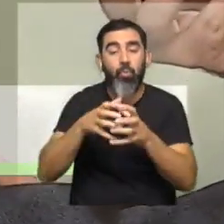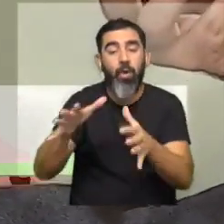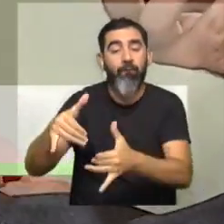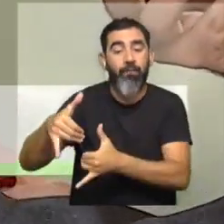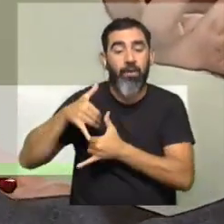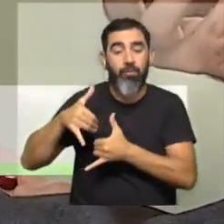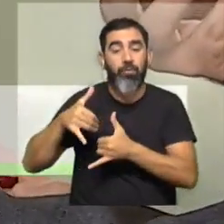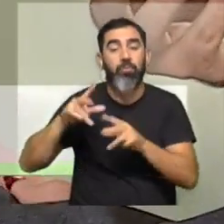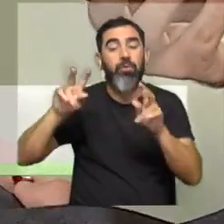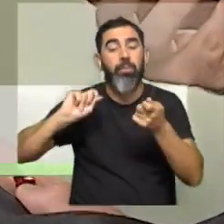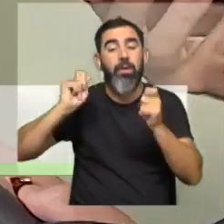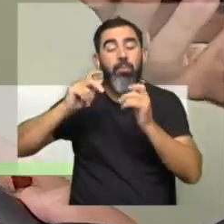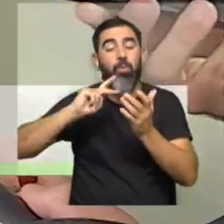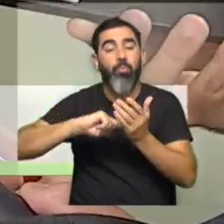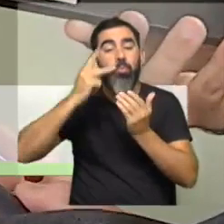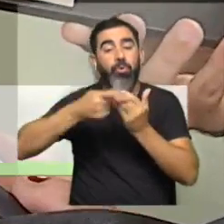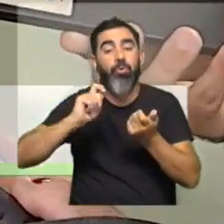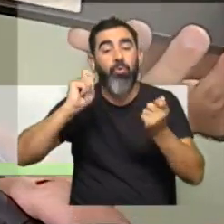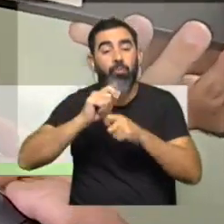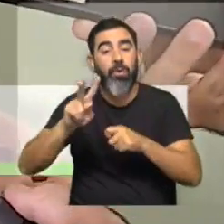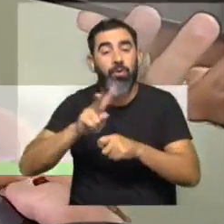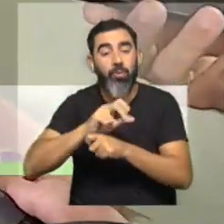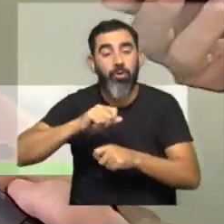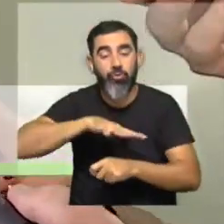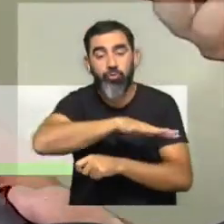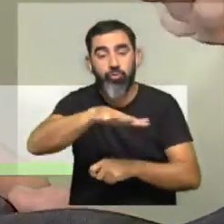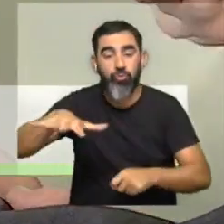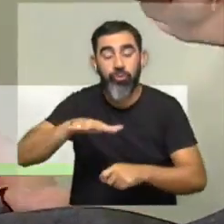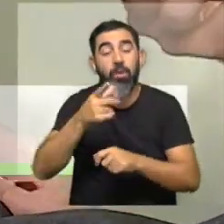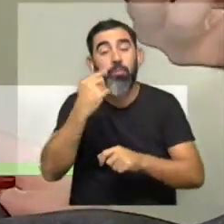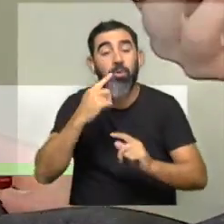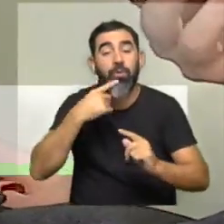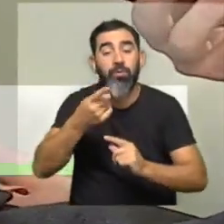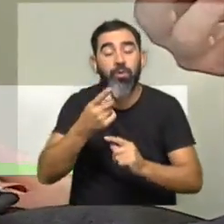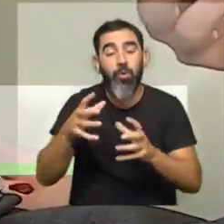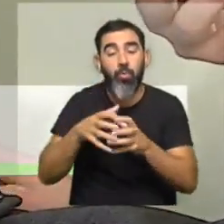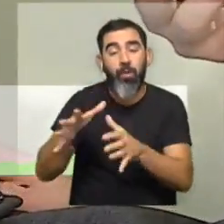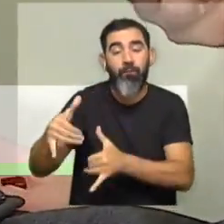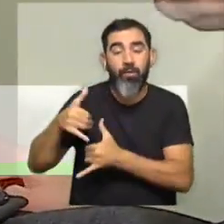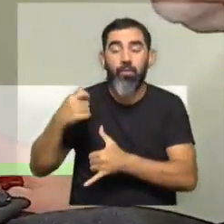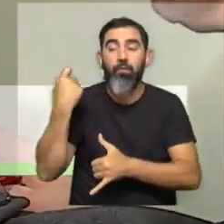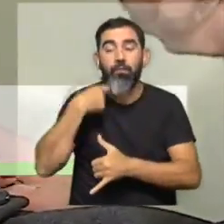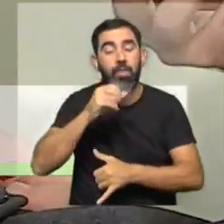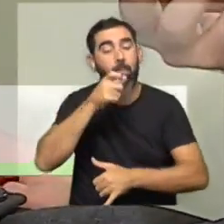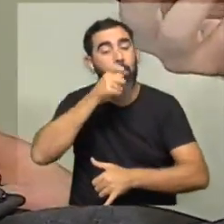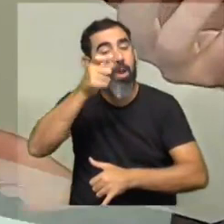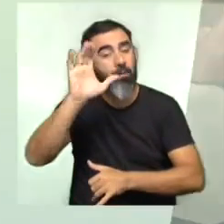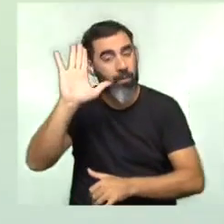Abierto por cambios al proyecto de reforma de la Seguridad Social, pero apuntó que Cabildo faltó a su